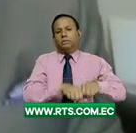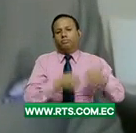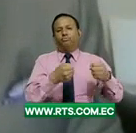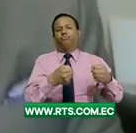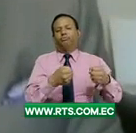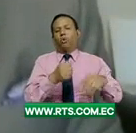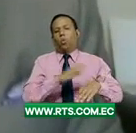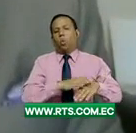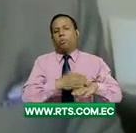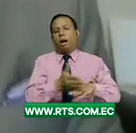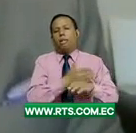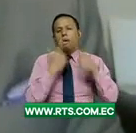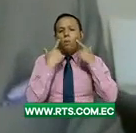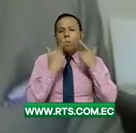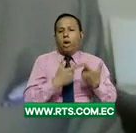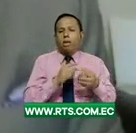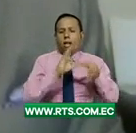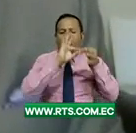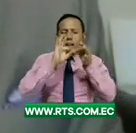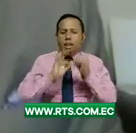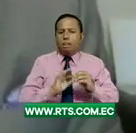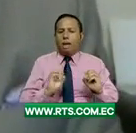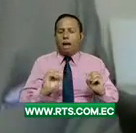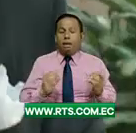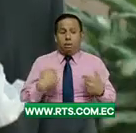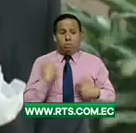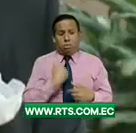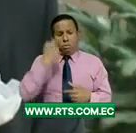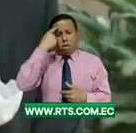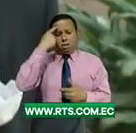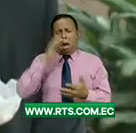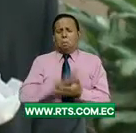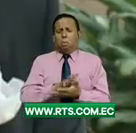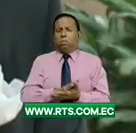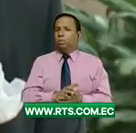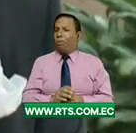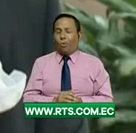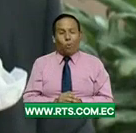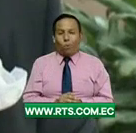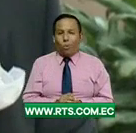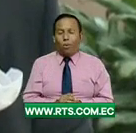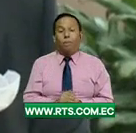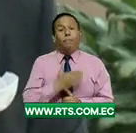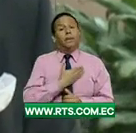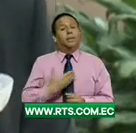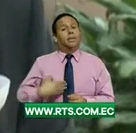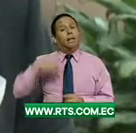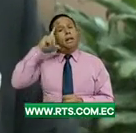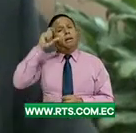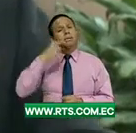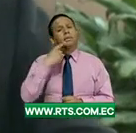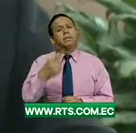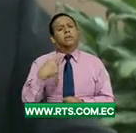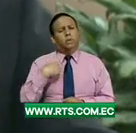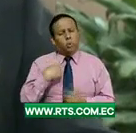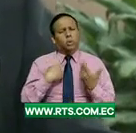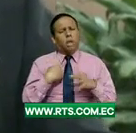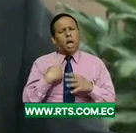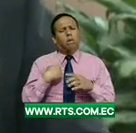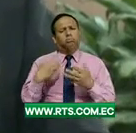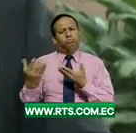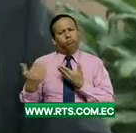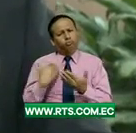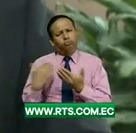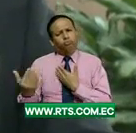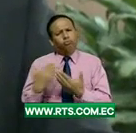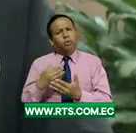definitivamente, tampoco no nos debe dejar tranquilos. El presidente también mencionó que se encuentra gestionando la compra de energía a empresas